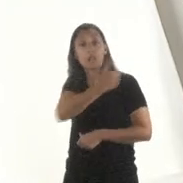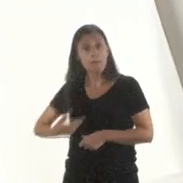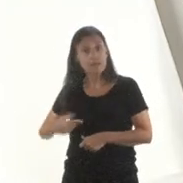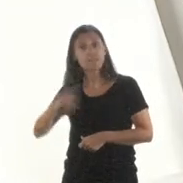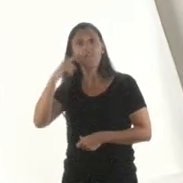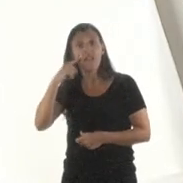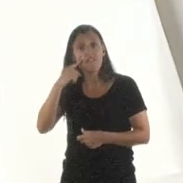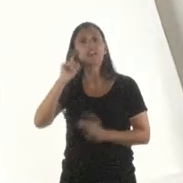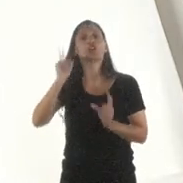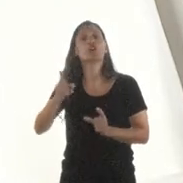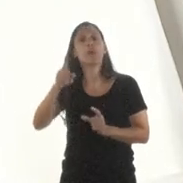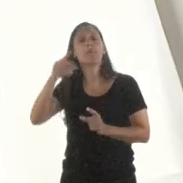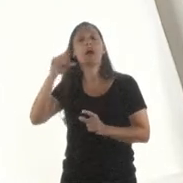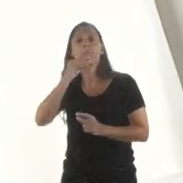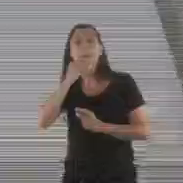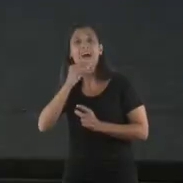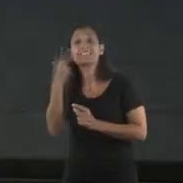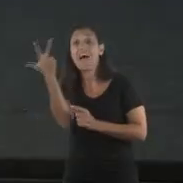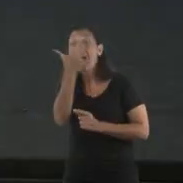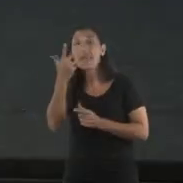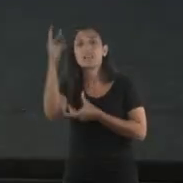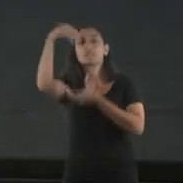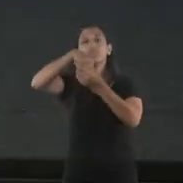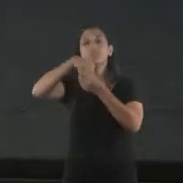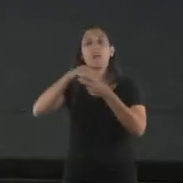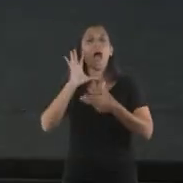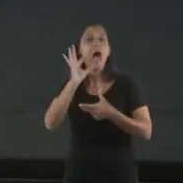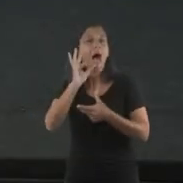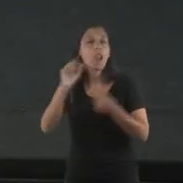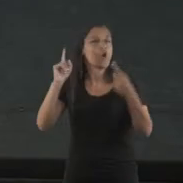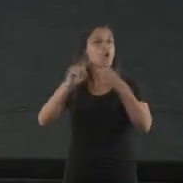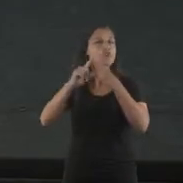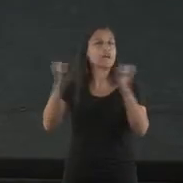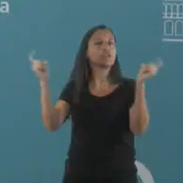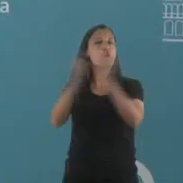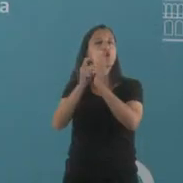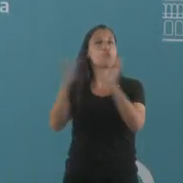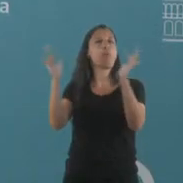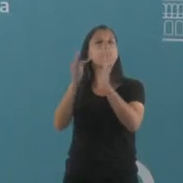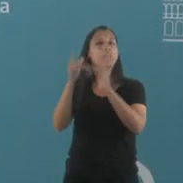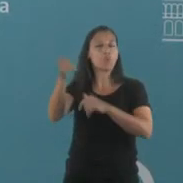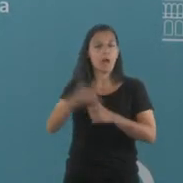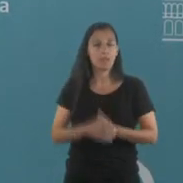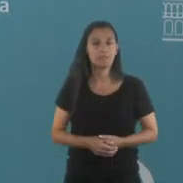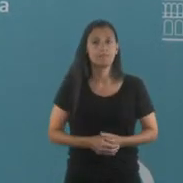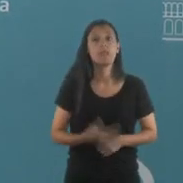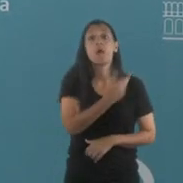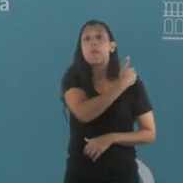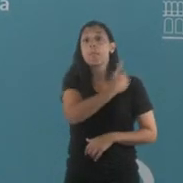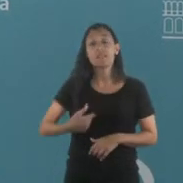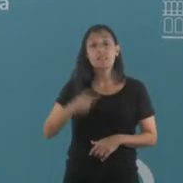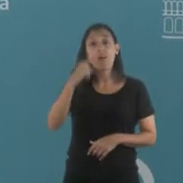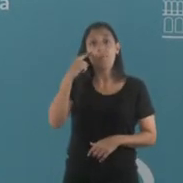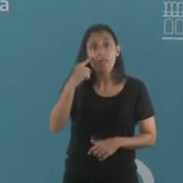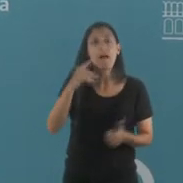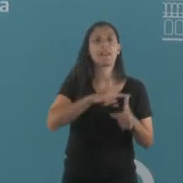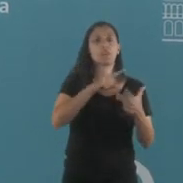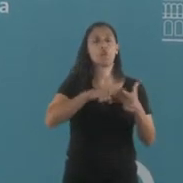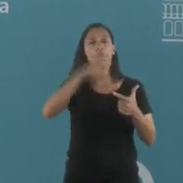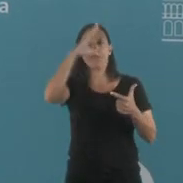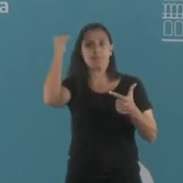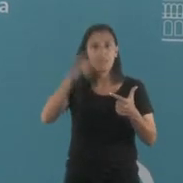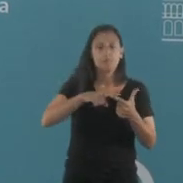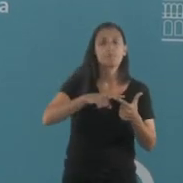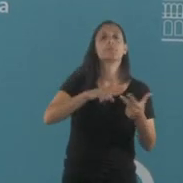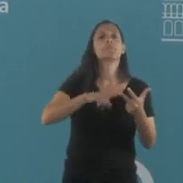presidente, y Sergio Massa, si lo puede confirmar o no. Gracias. El presidente Alberto Fernández, la vicepresidenta Cristina